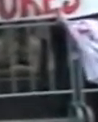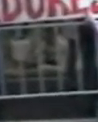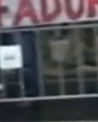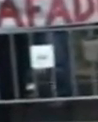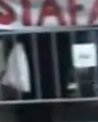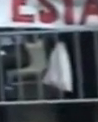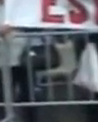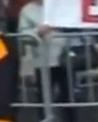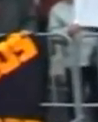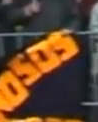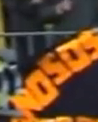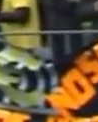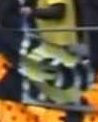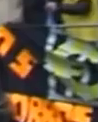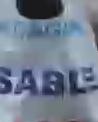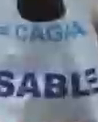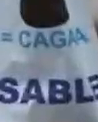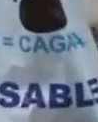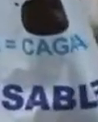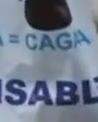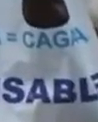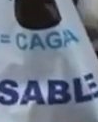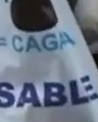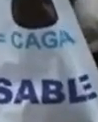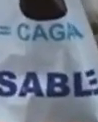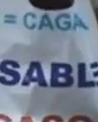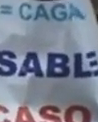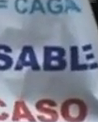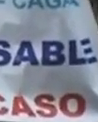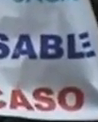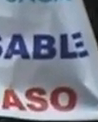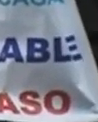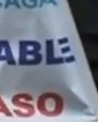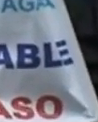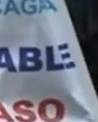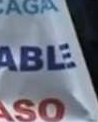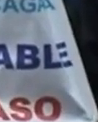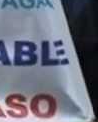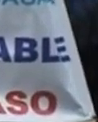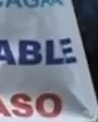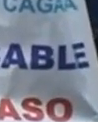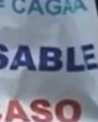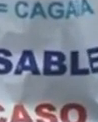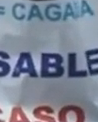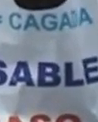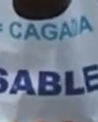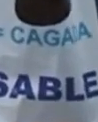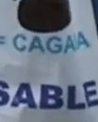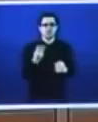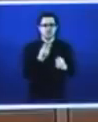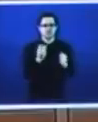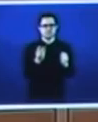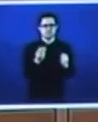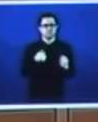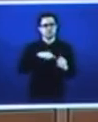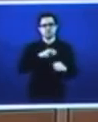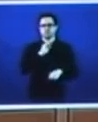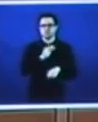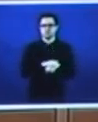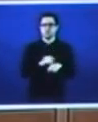escrupulosamente o acordo do debate do Estado de Autonomía pactado entre os tres grupos. É dicir, primeiro, instar as